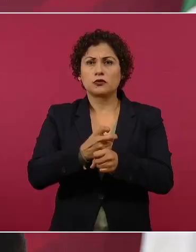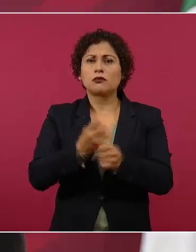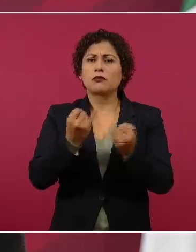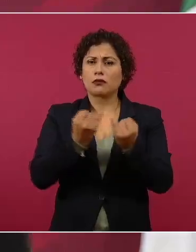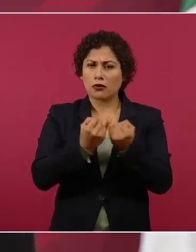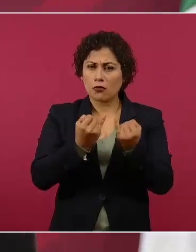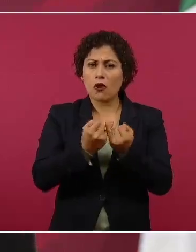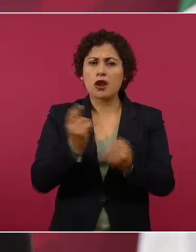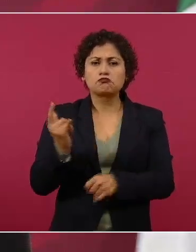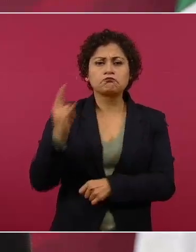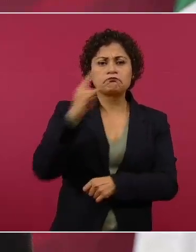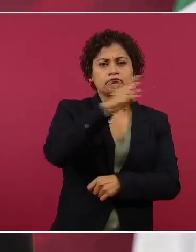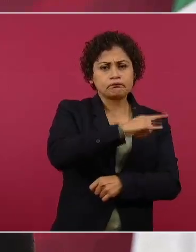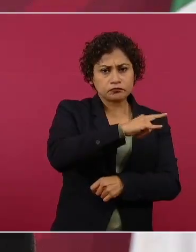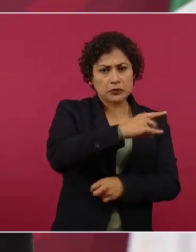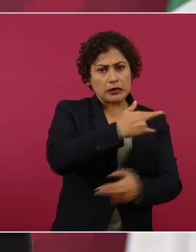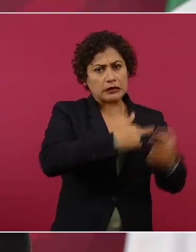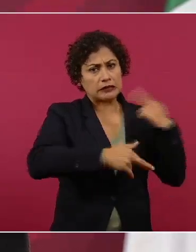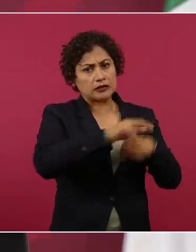regreso.